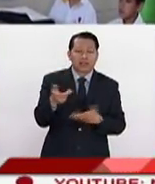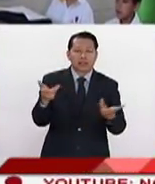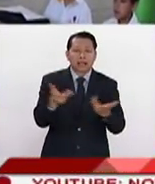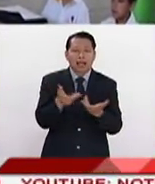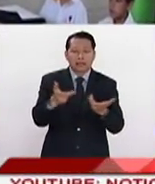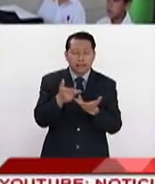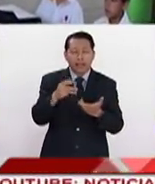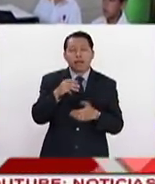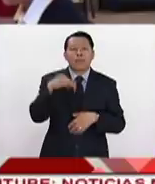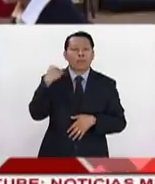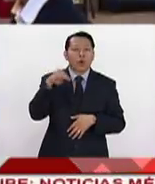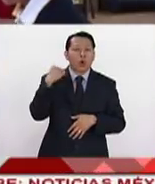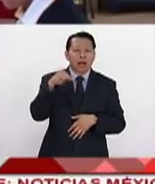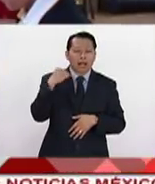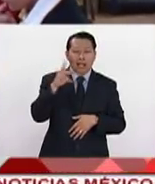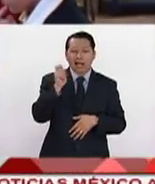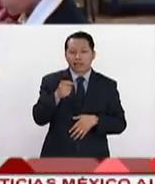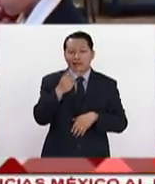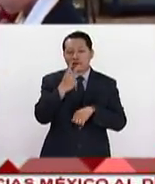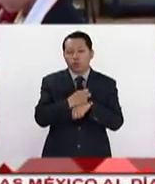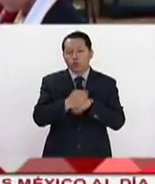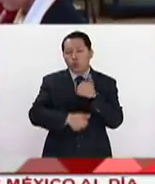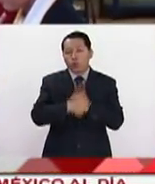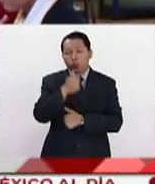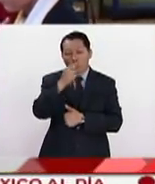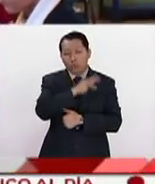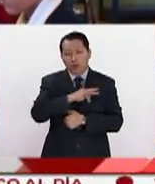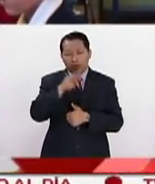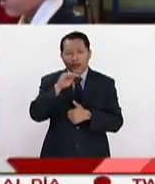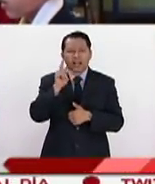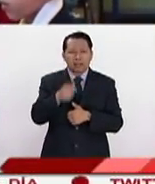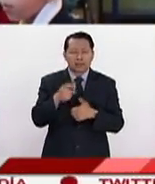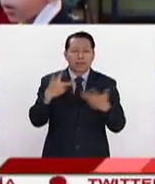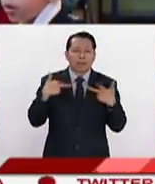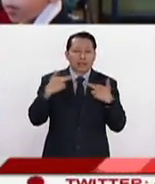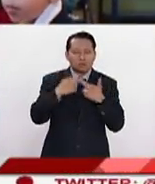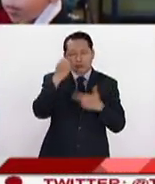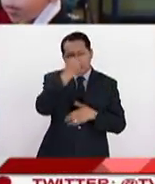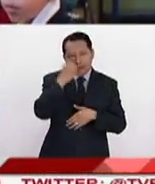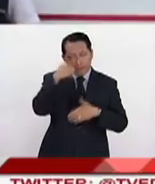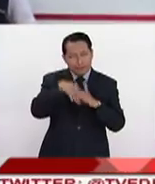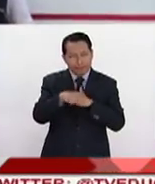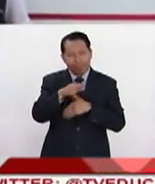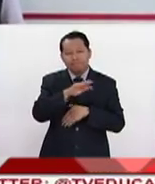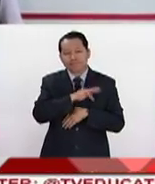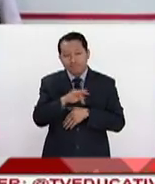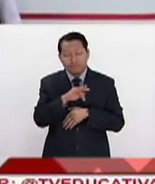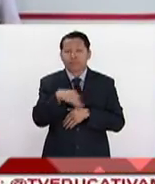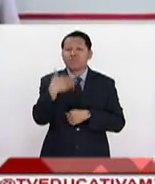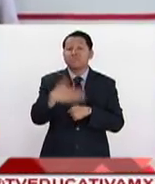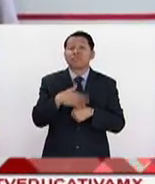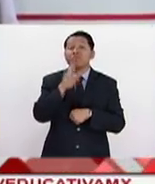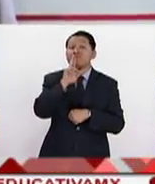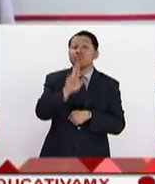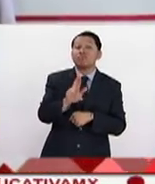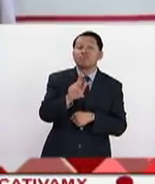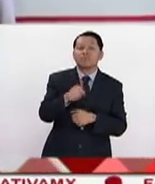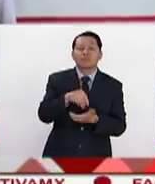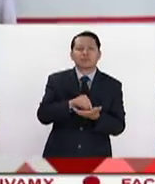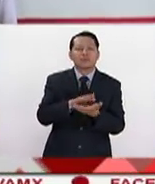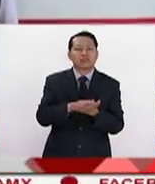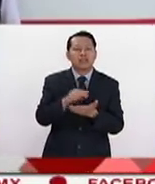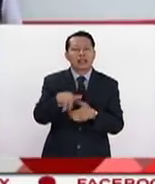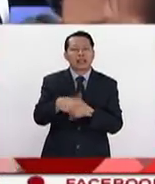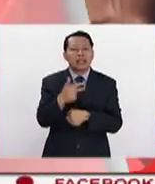cabo en Morelia, Michoacán, el segundo concurso para el ingreso al servicio profesional docente. Los resultados serán publicados el 13